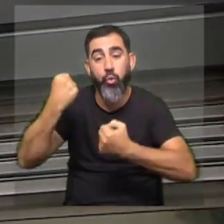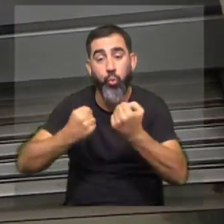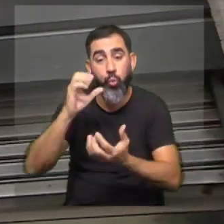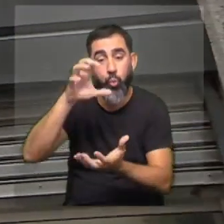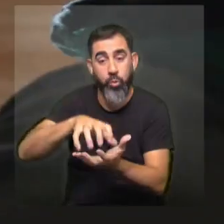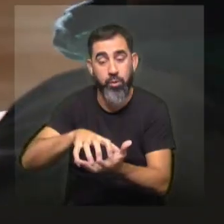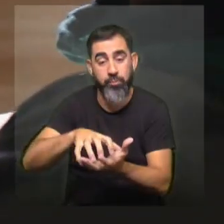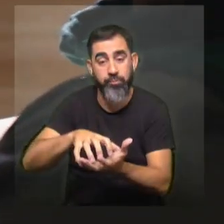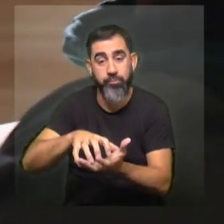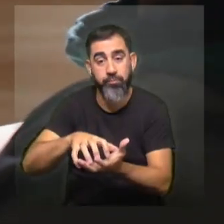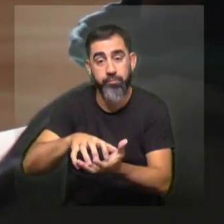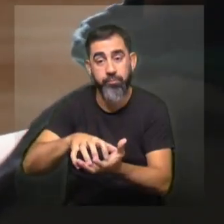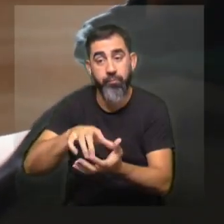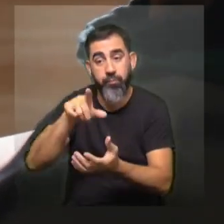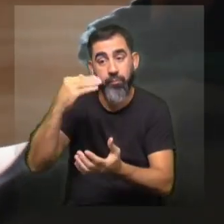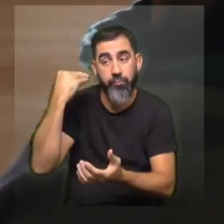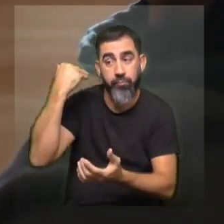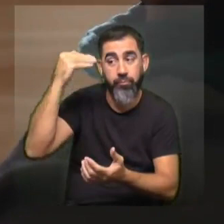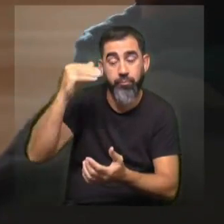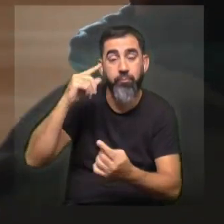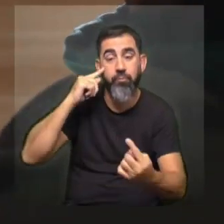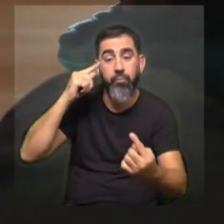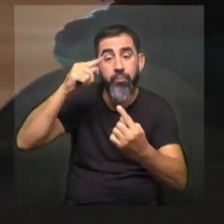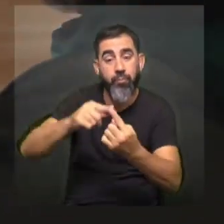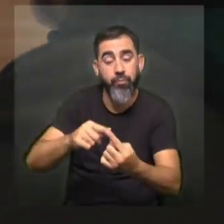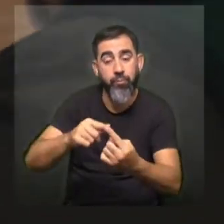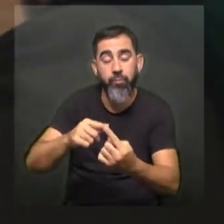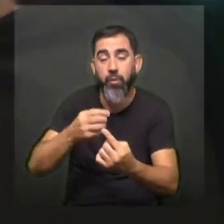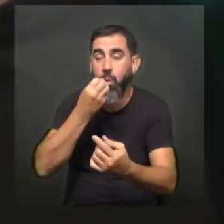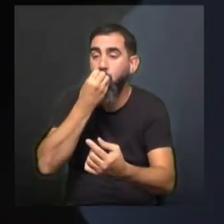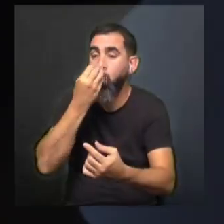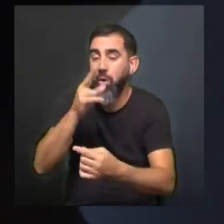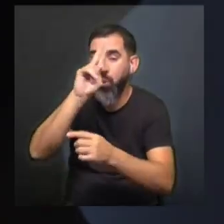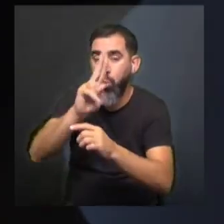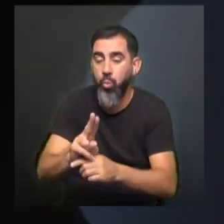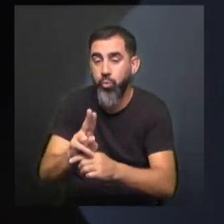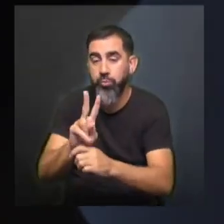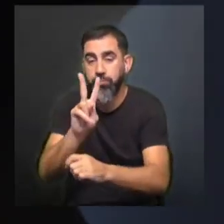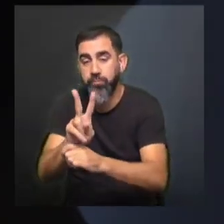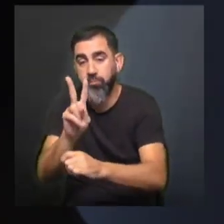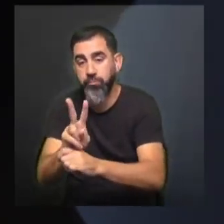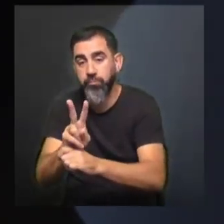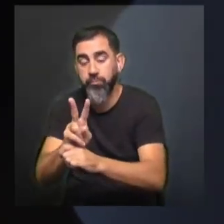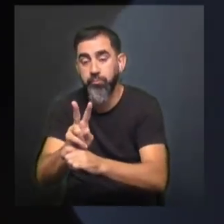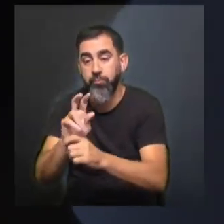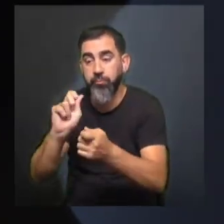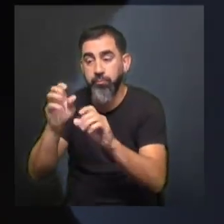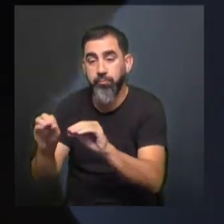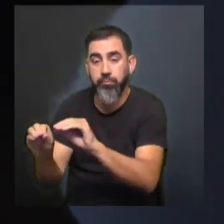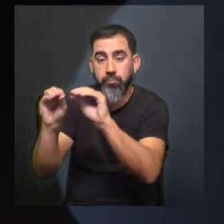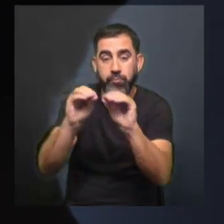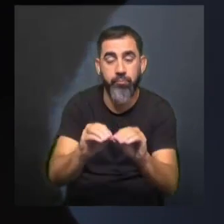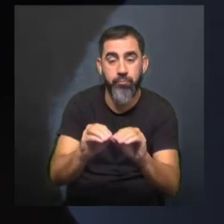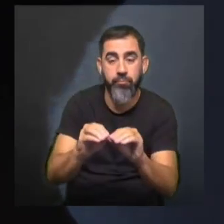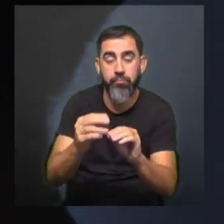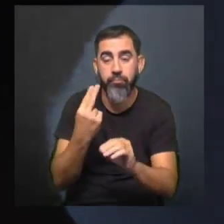Minería. Esa autoridad tiene por objetivo velar por el buen uso, la regulación, el traslado y el